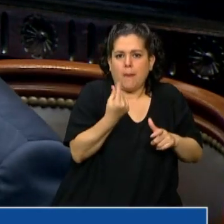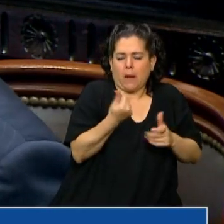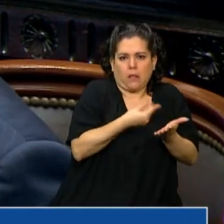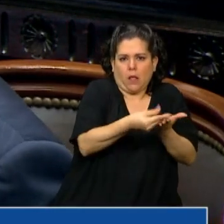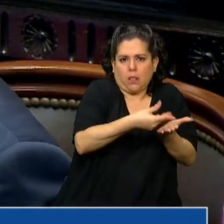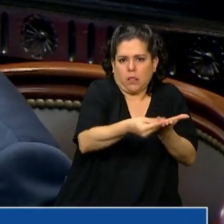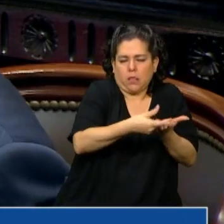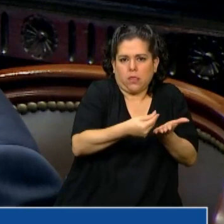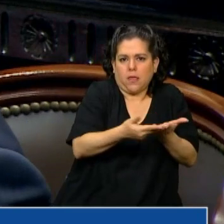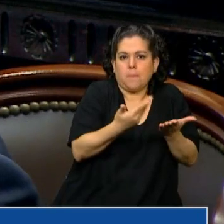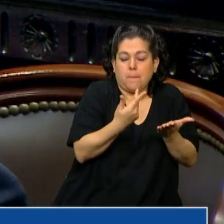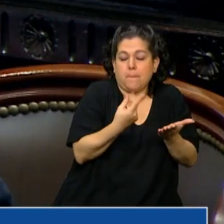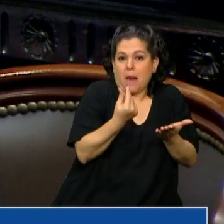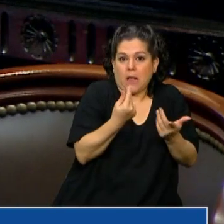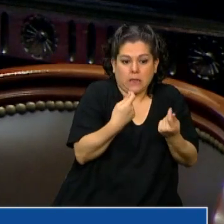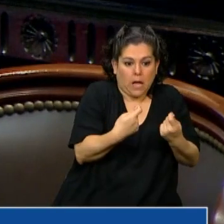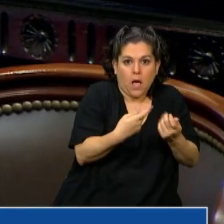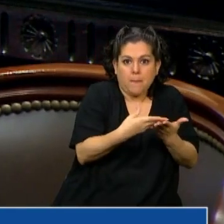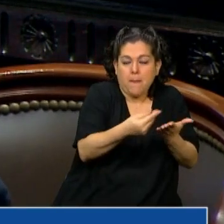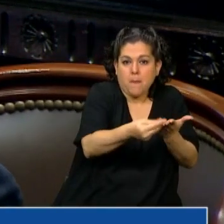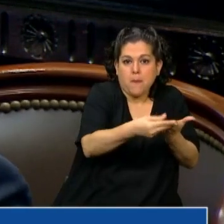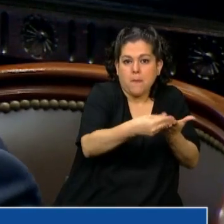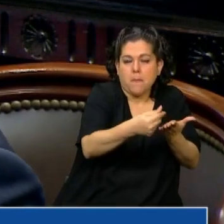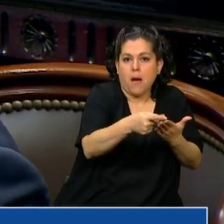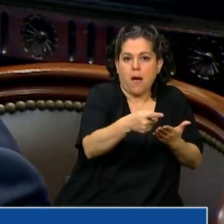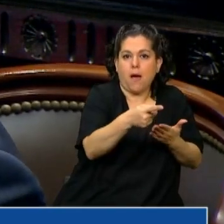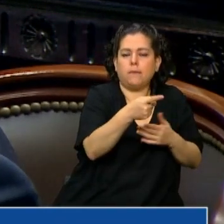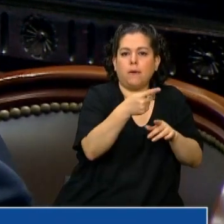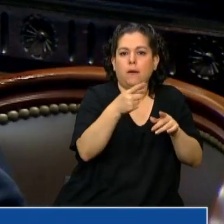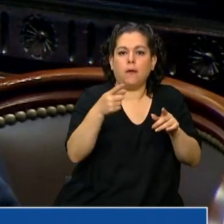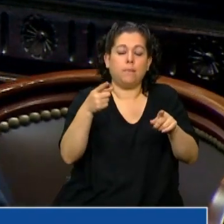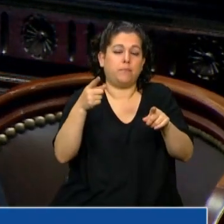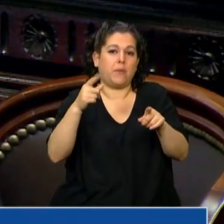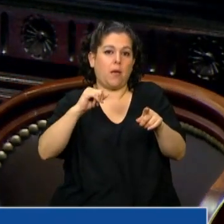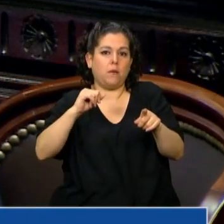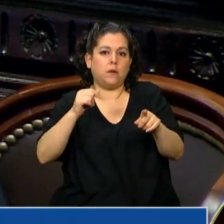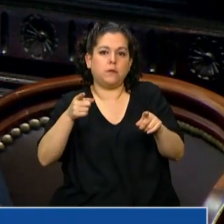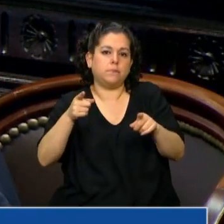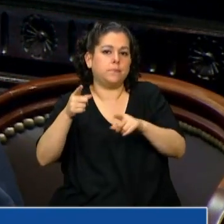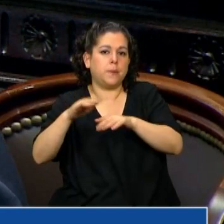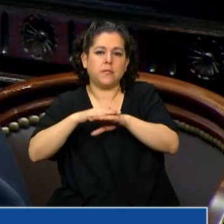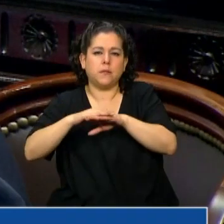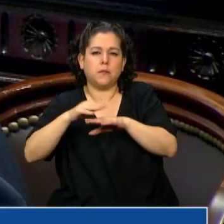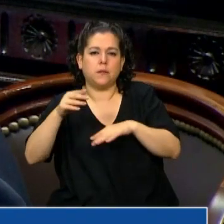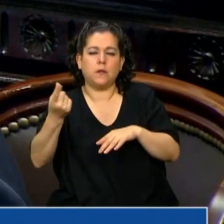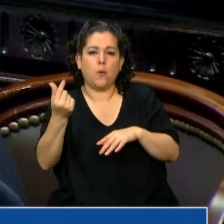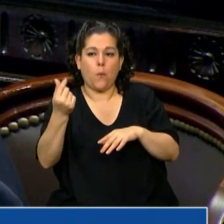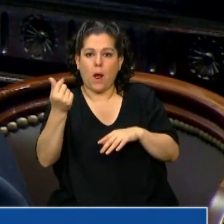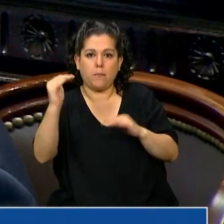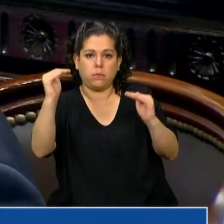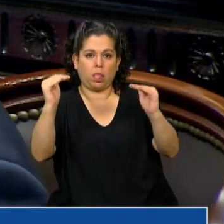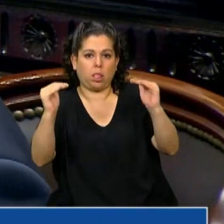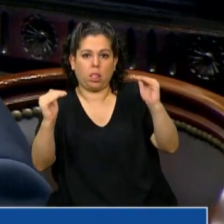dinero. Entonces, mientras más rápido se desprende del dinero, más baja la base monetaria. Entonces, no lo tome con esto como